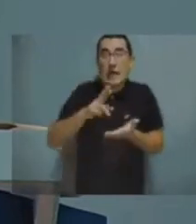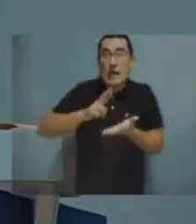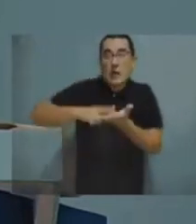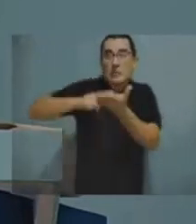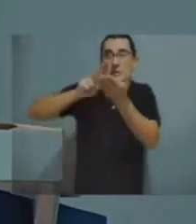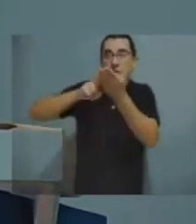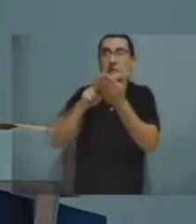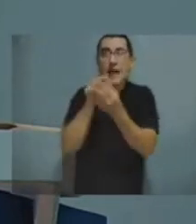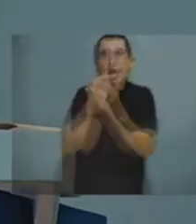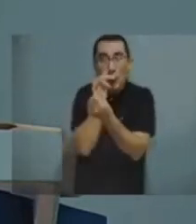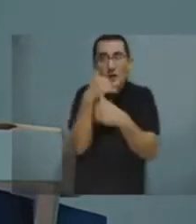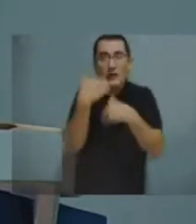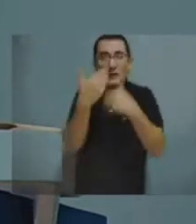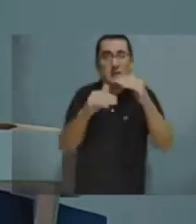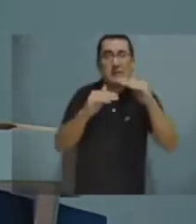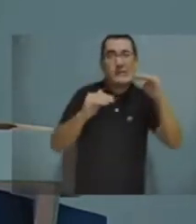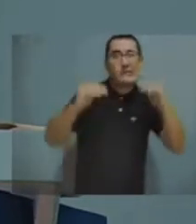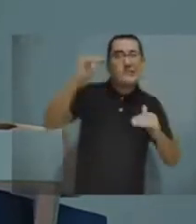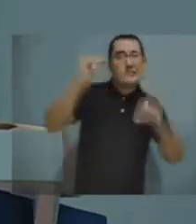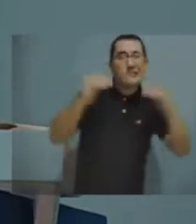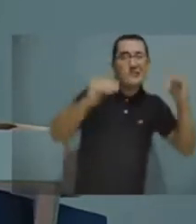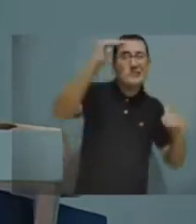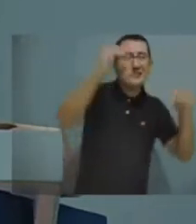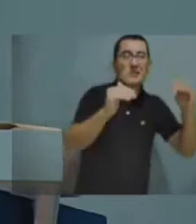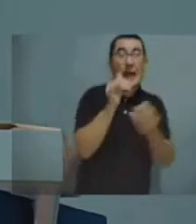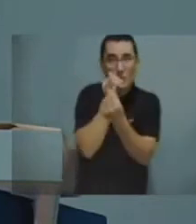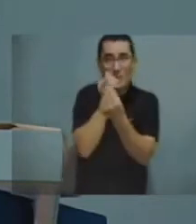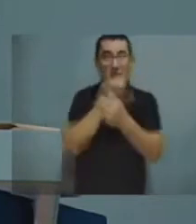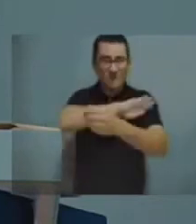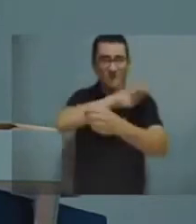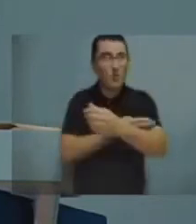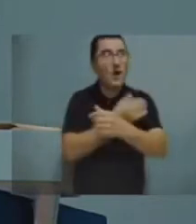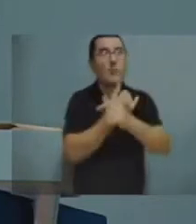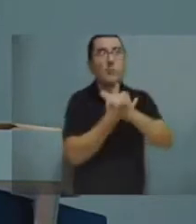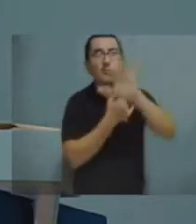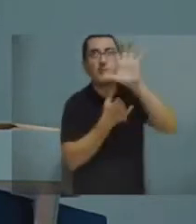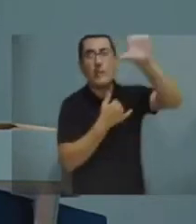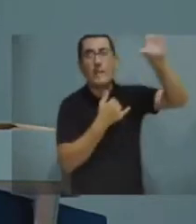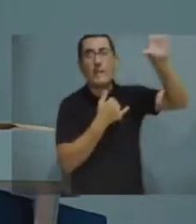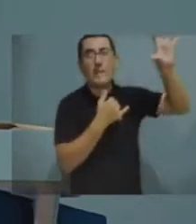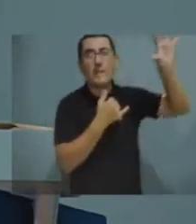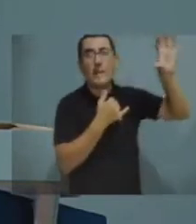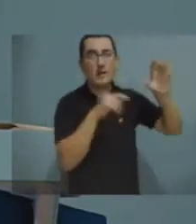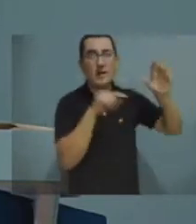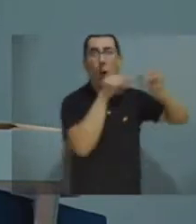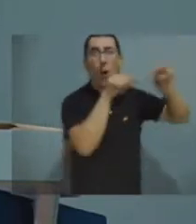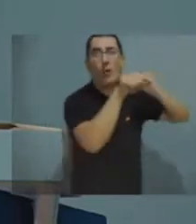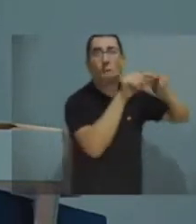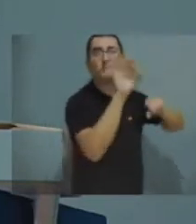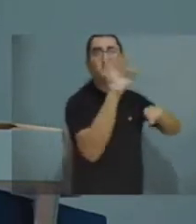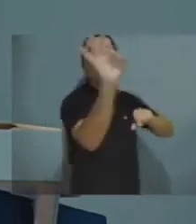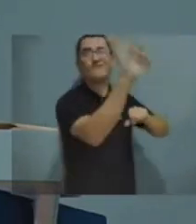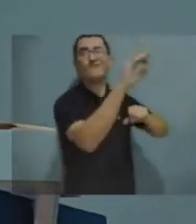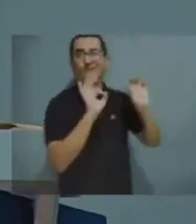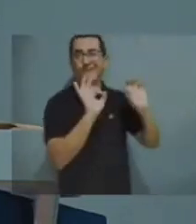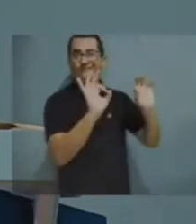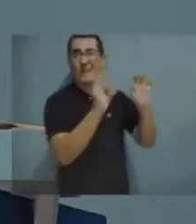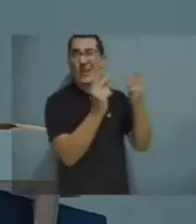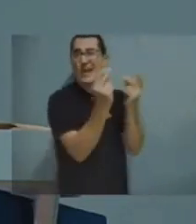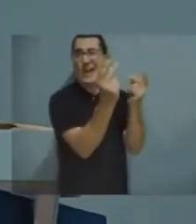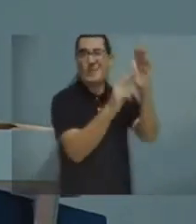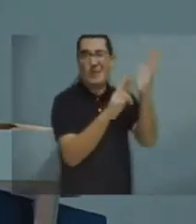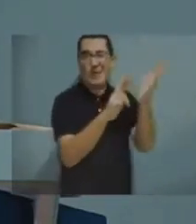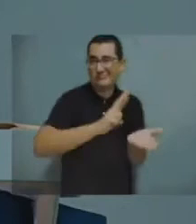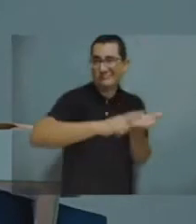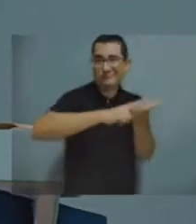pues, más fuertes, con más competitivas, pues han logrado hacerlo más rápidamente que aquellas economías que